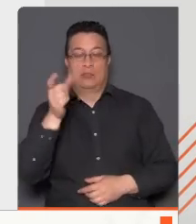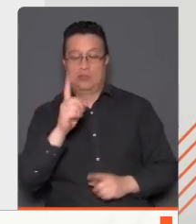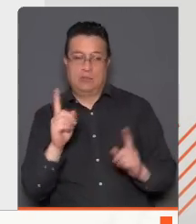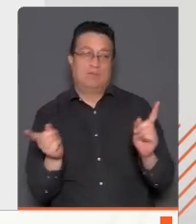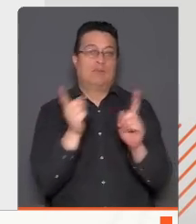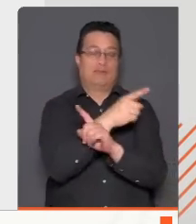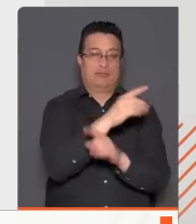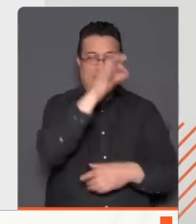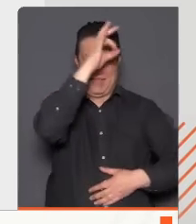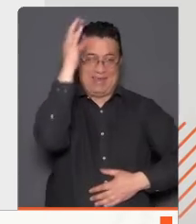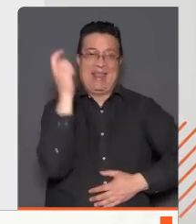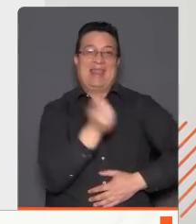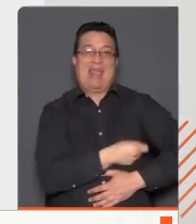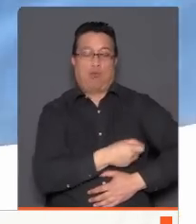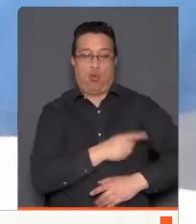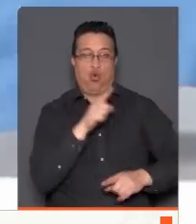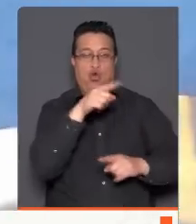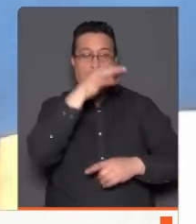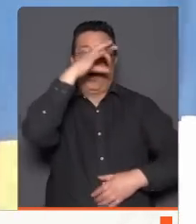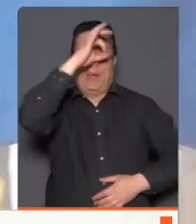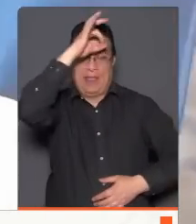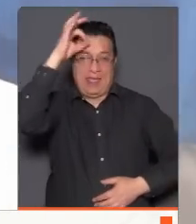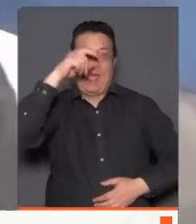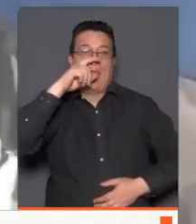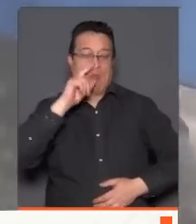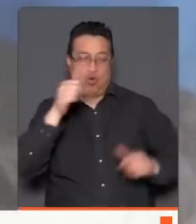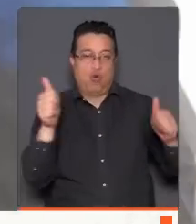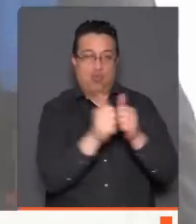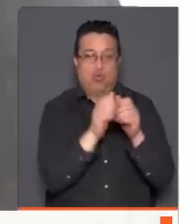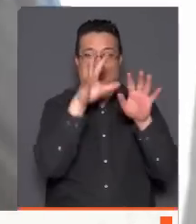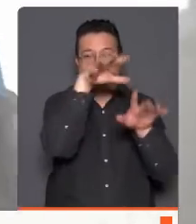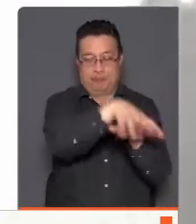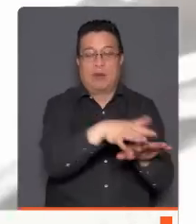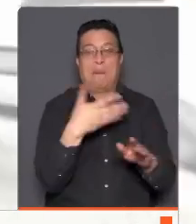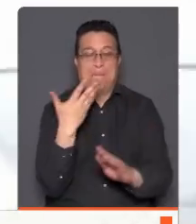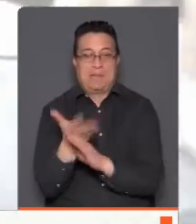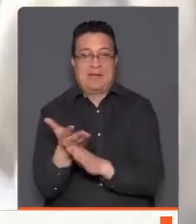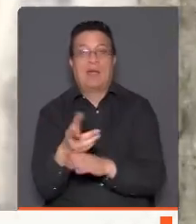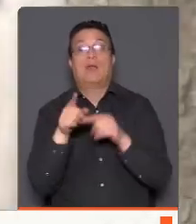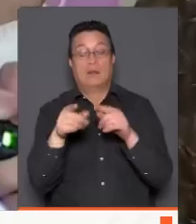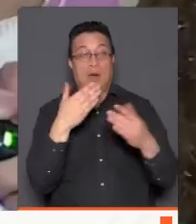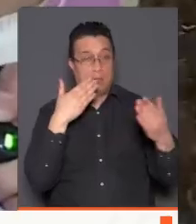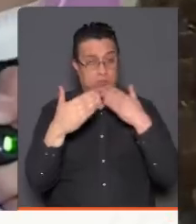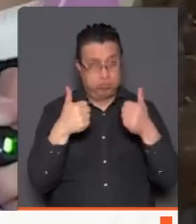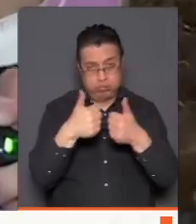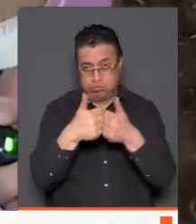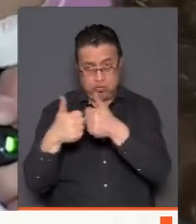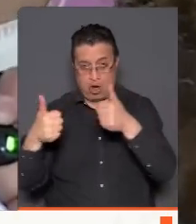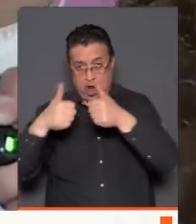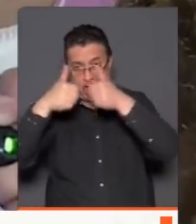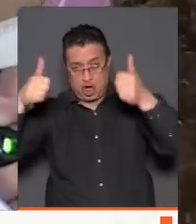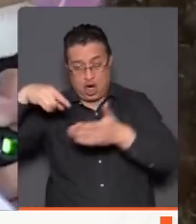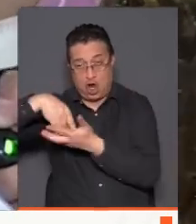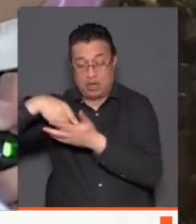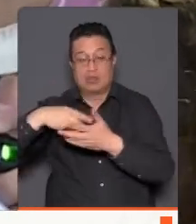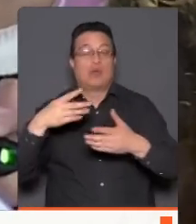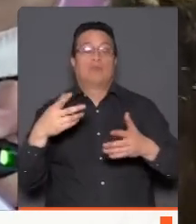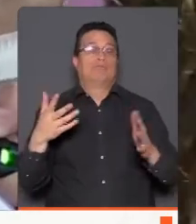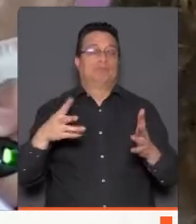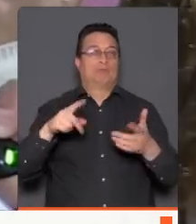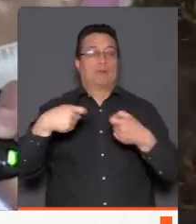cárcel de temuco la amenaza de revelar supuestos contactos con autoridades abrió debate en el congreso no podemos permitir